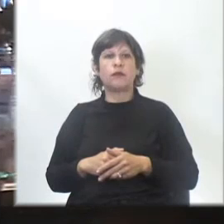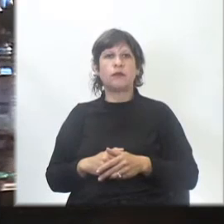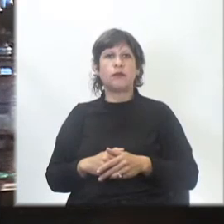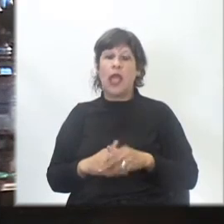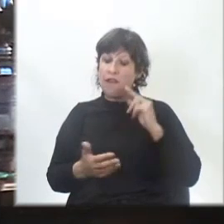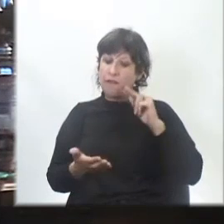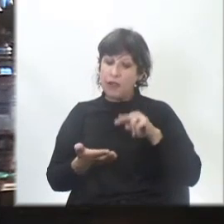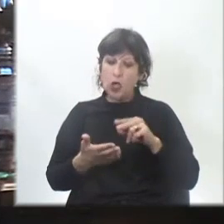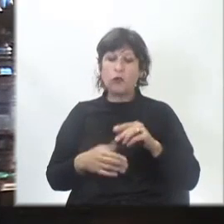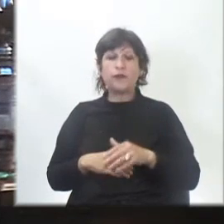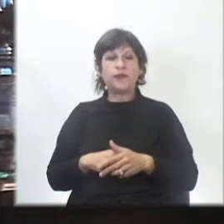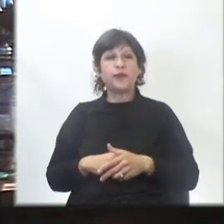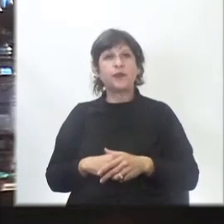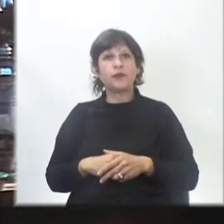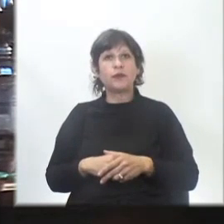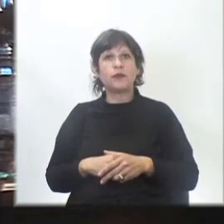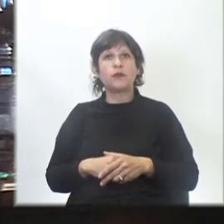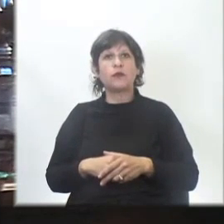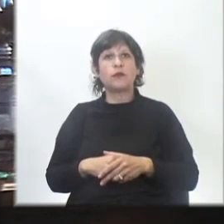veo que